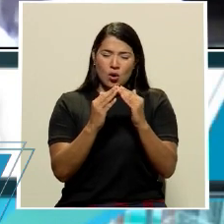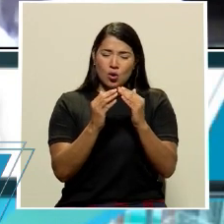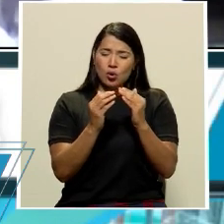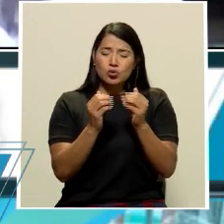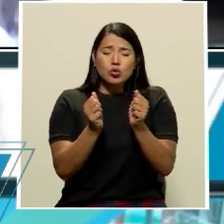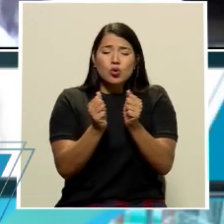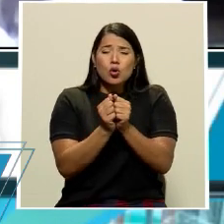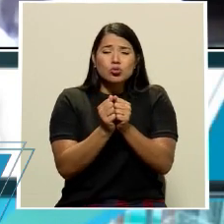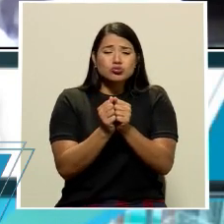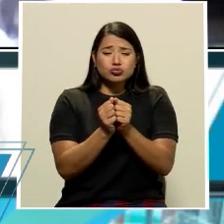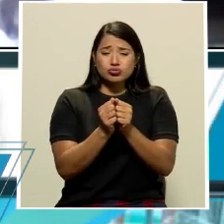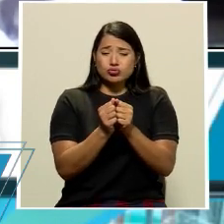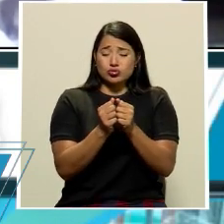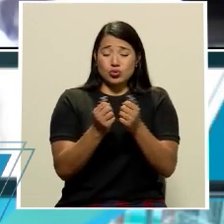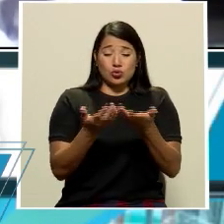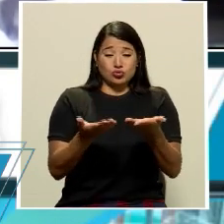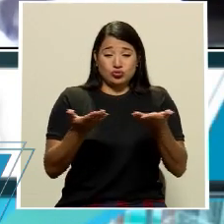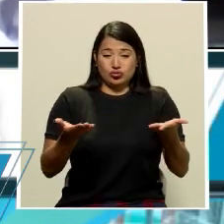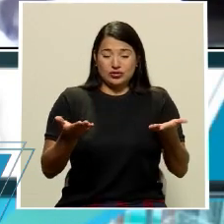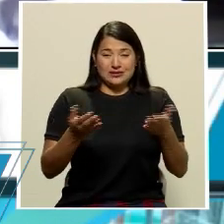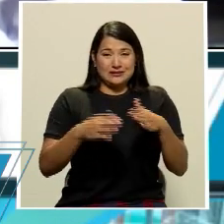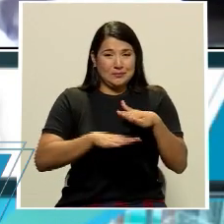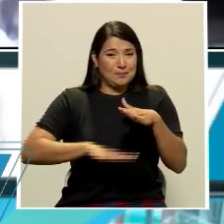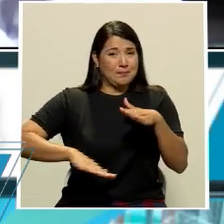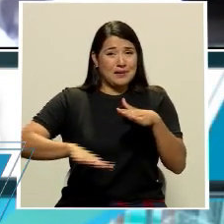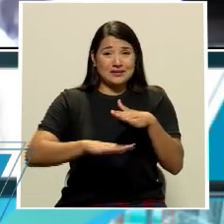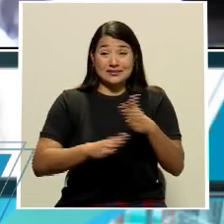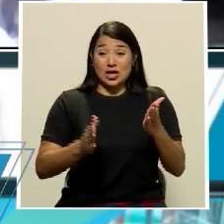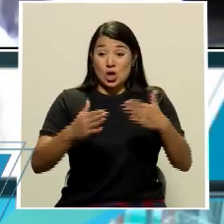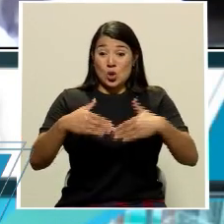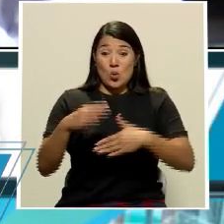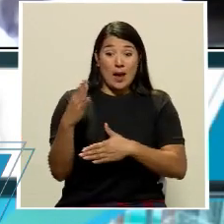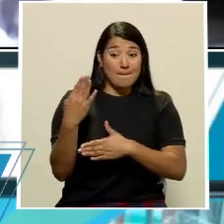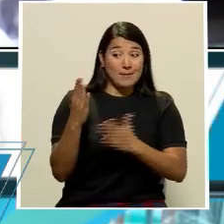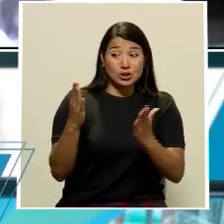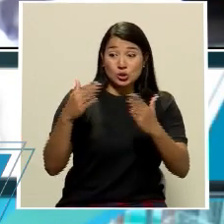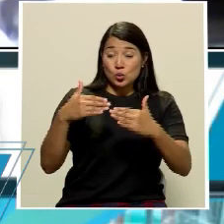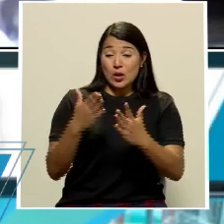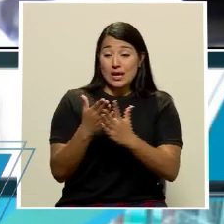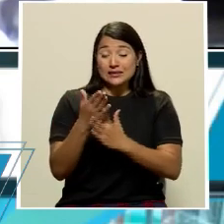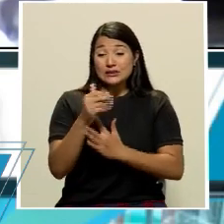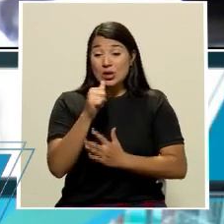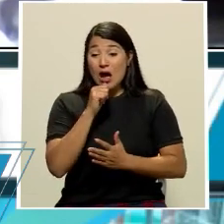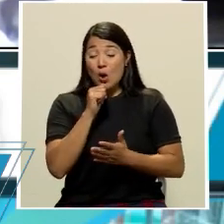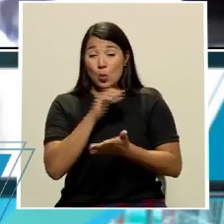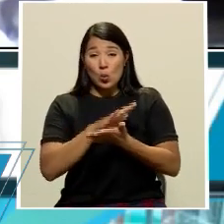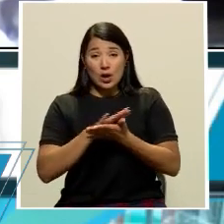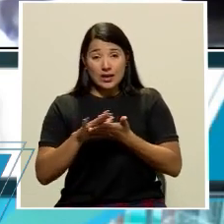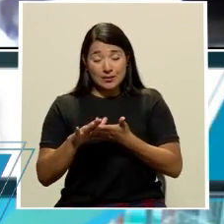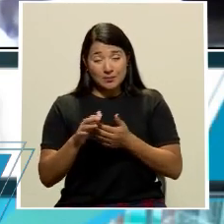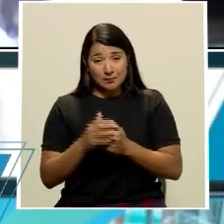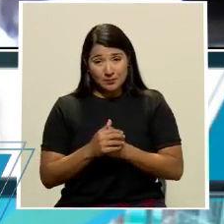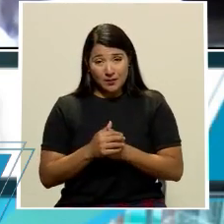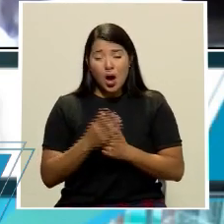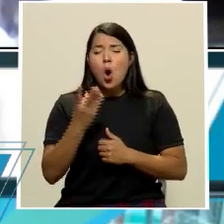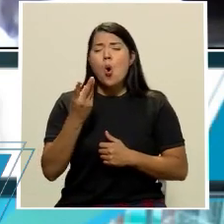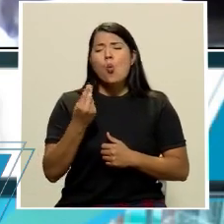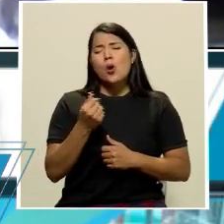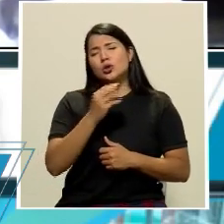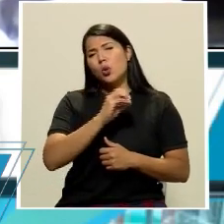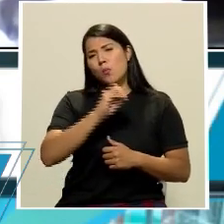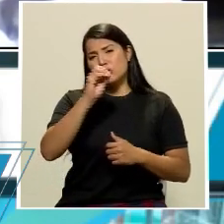básicas, sin servicios sanitarios, sin acceso al agua potable. ¿Qué porcentaje de